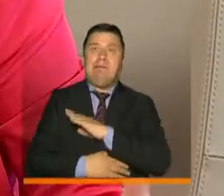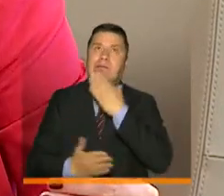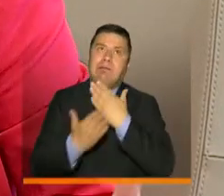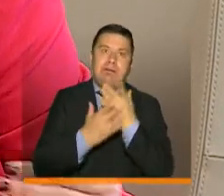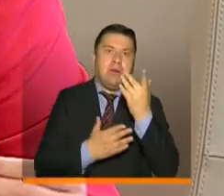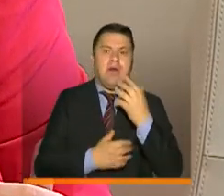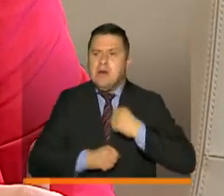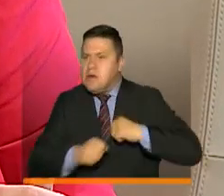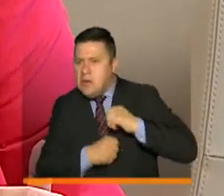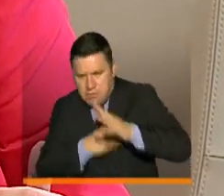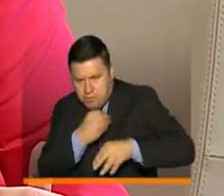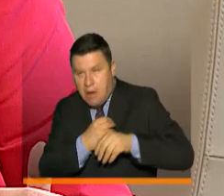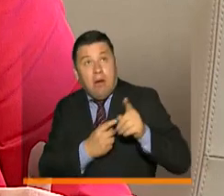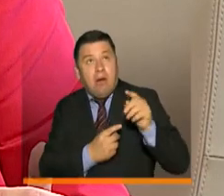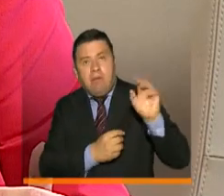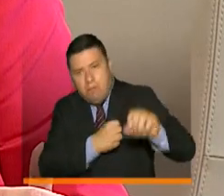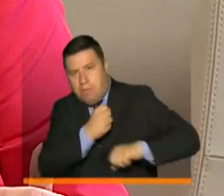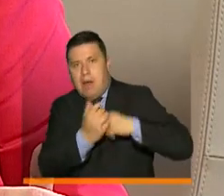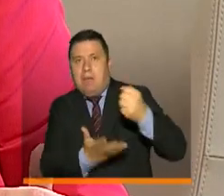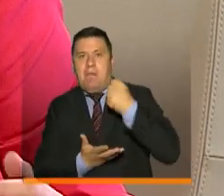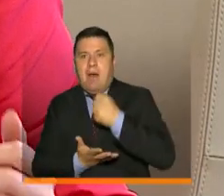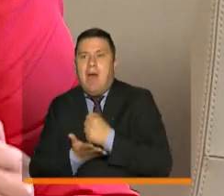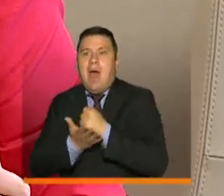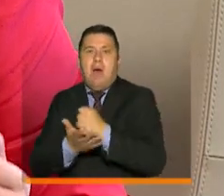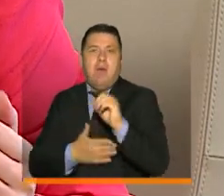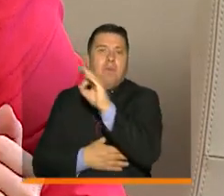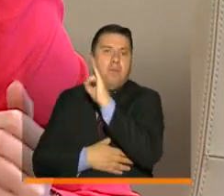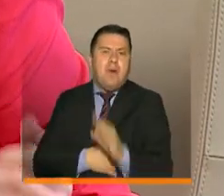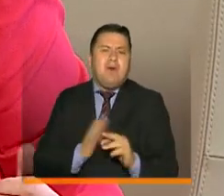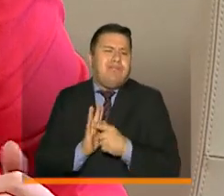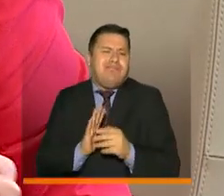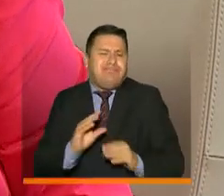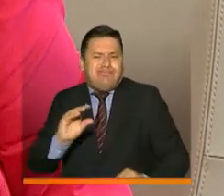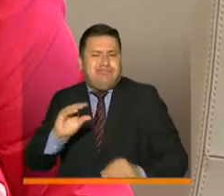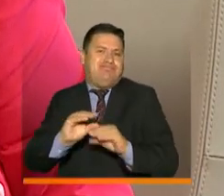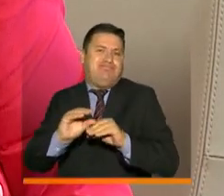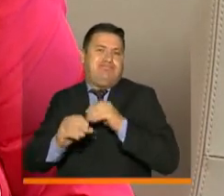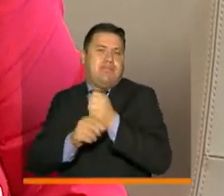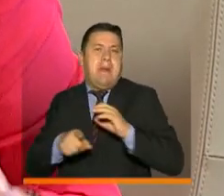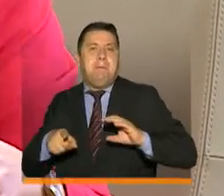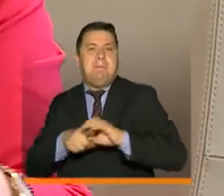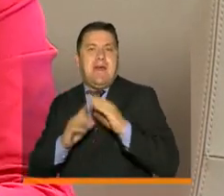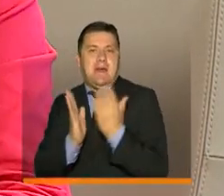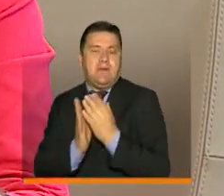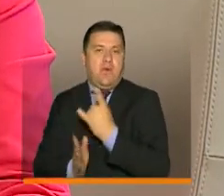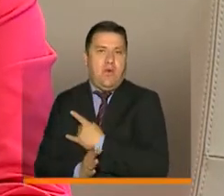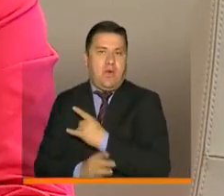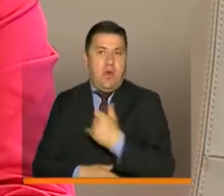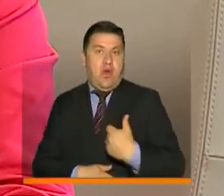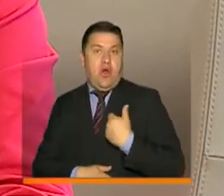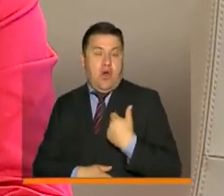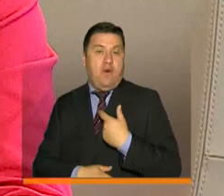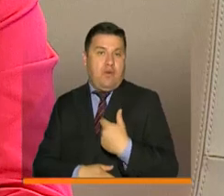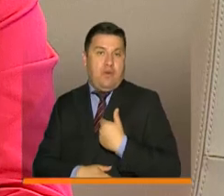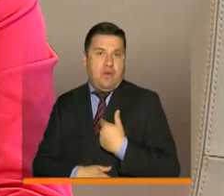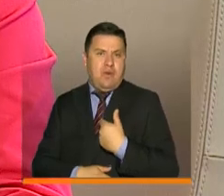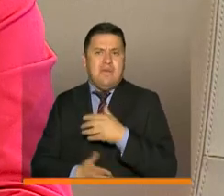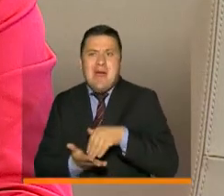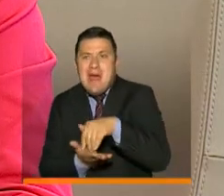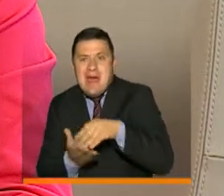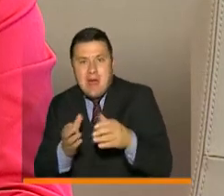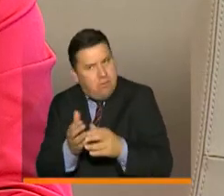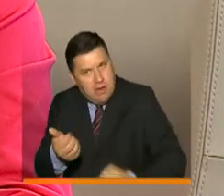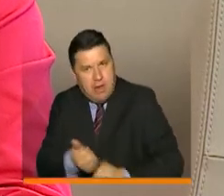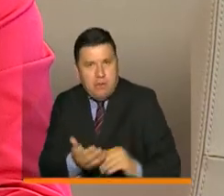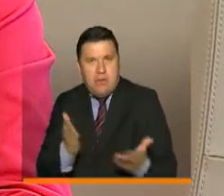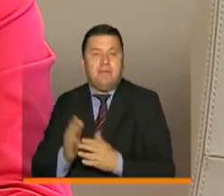que se han venido sumando para que podamos ayudar con un porcentaje significativo del valor de la matrícula de estos jóvenes, de los jóvenes más vulnerables. Y